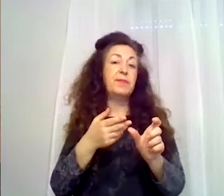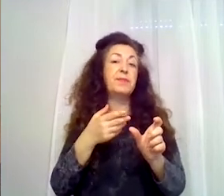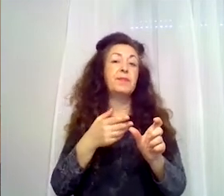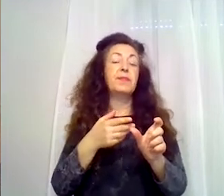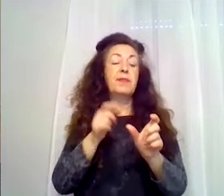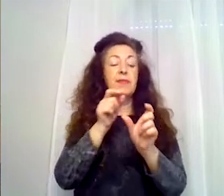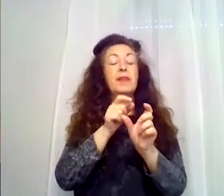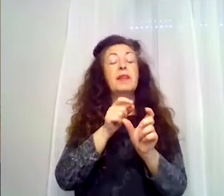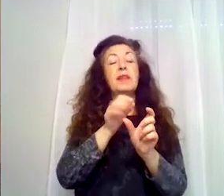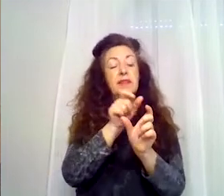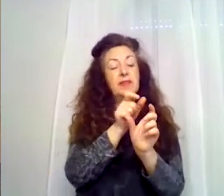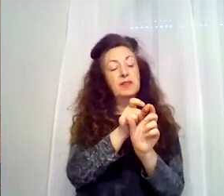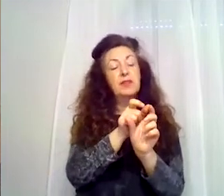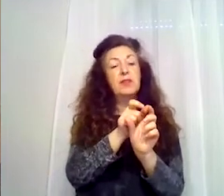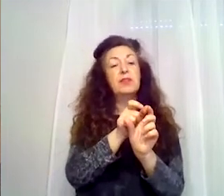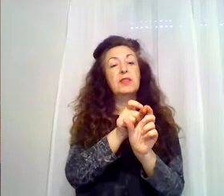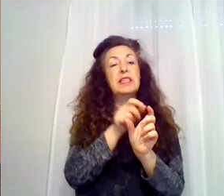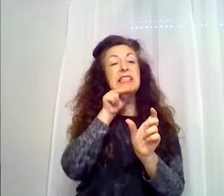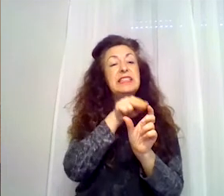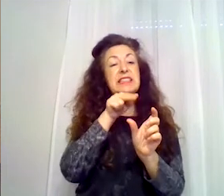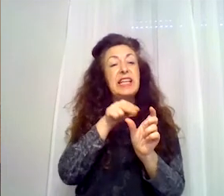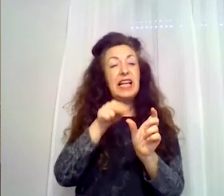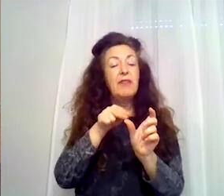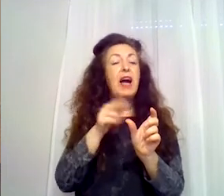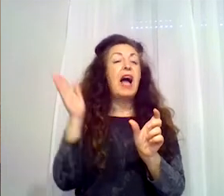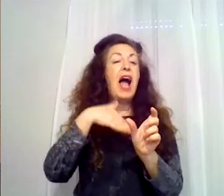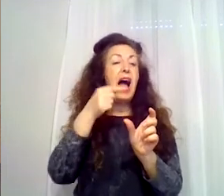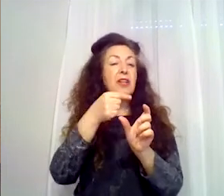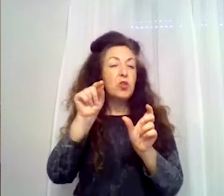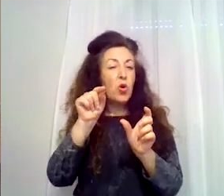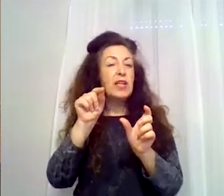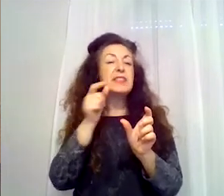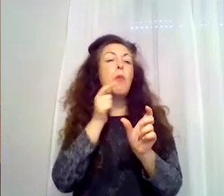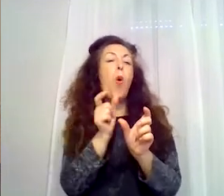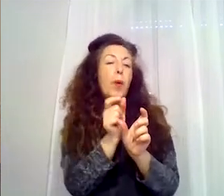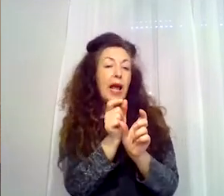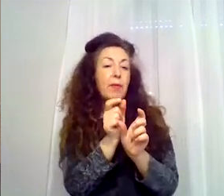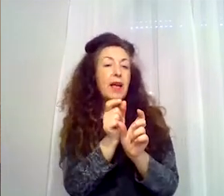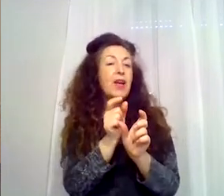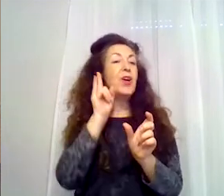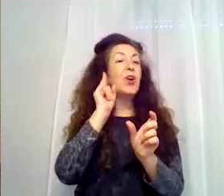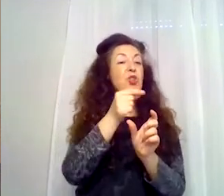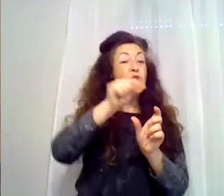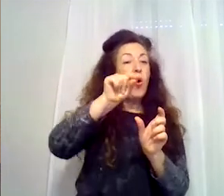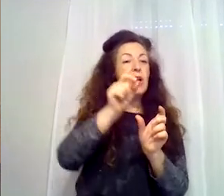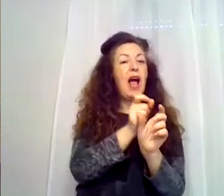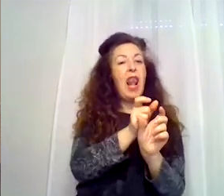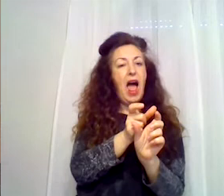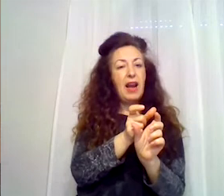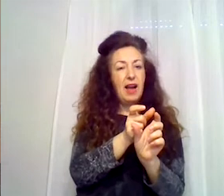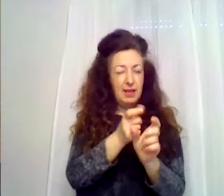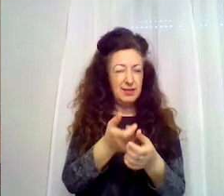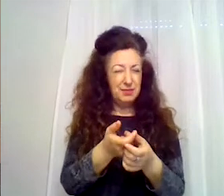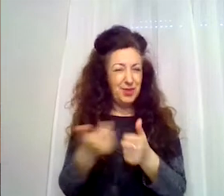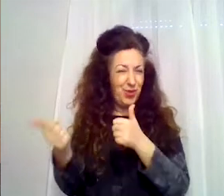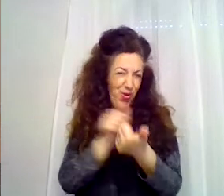Rubén Darío, suena tan perfectamente, el quadrupedunque, todas esas palabras que tienen una